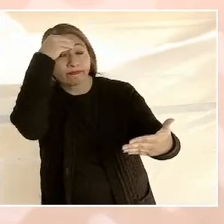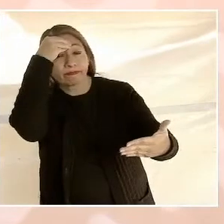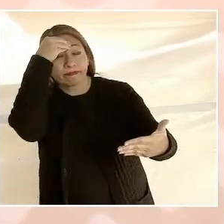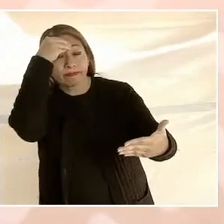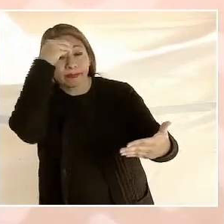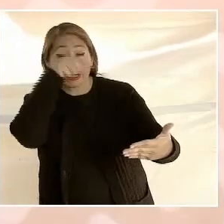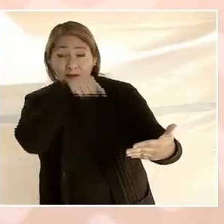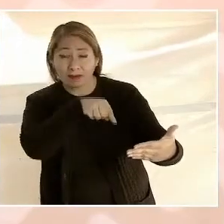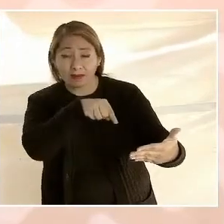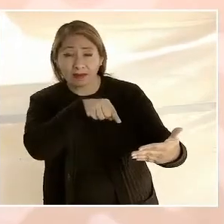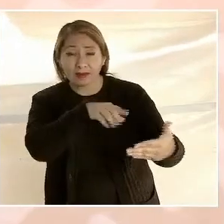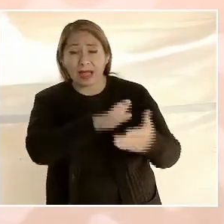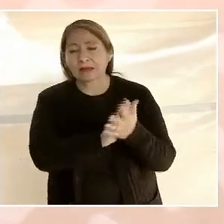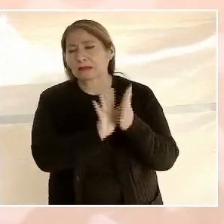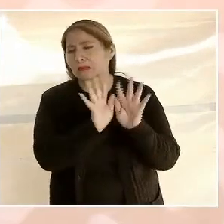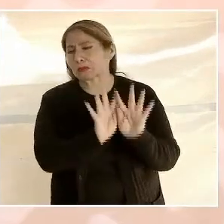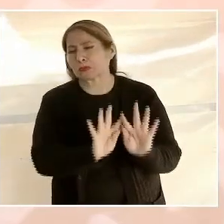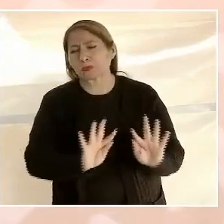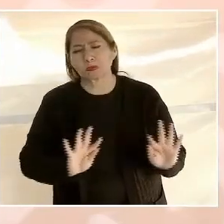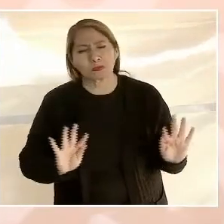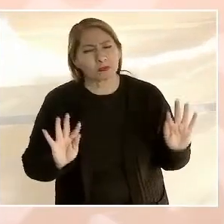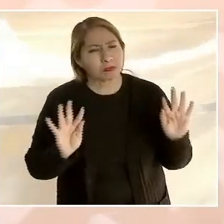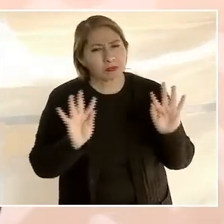y es fundamental